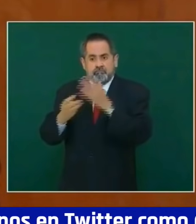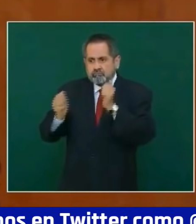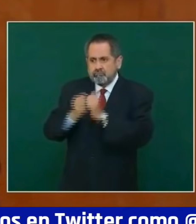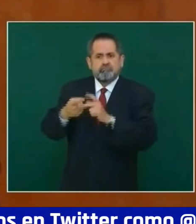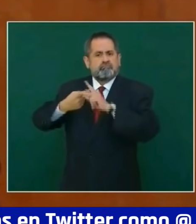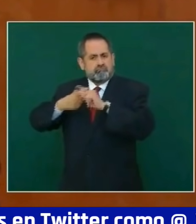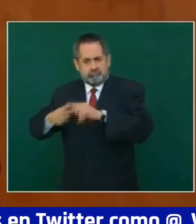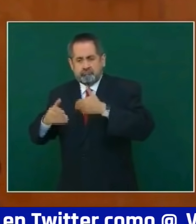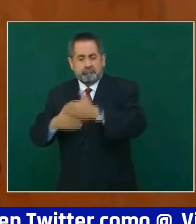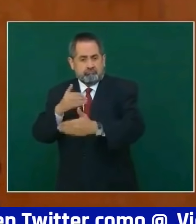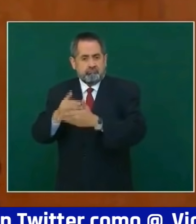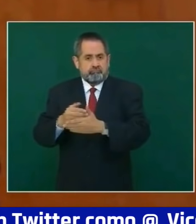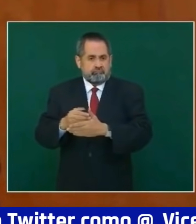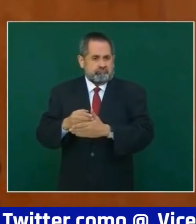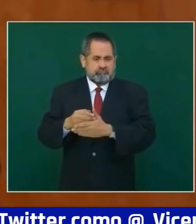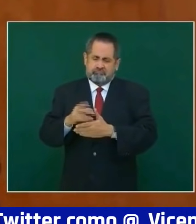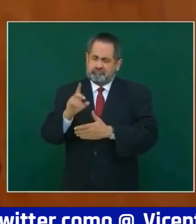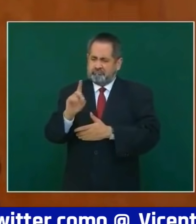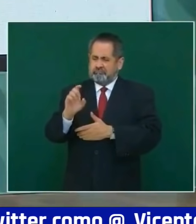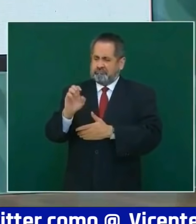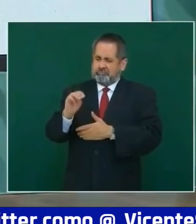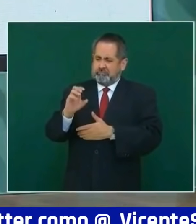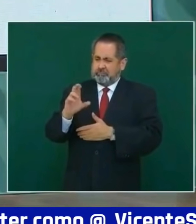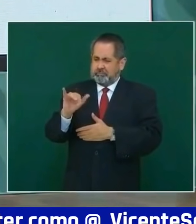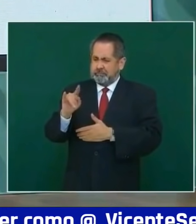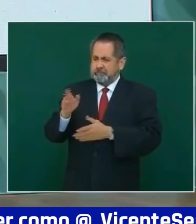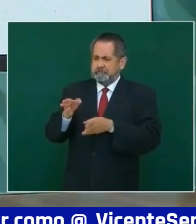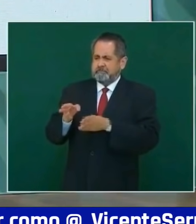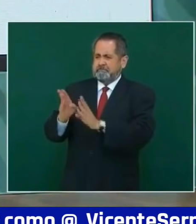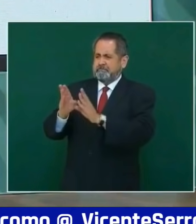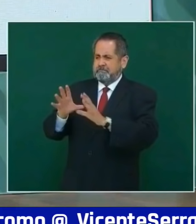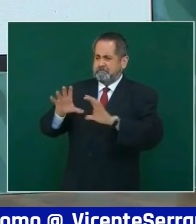corriente democrática, que